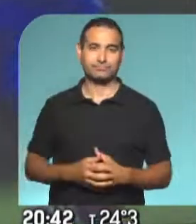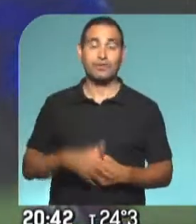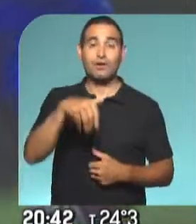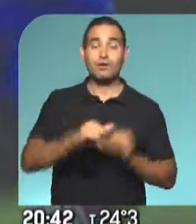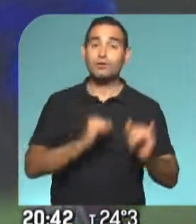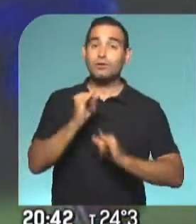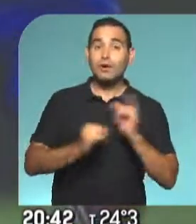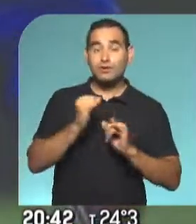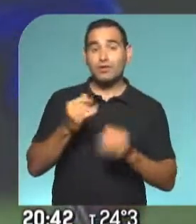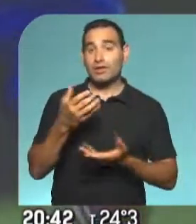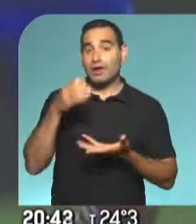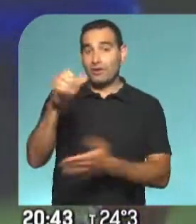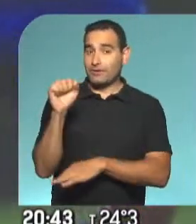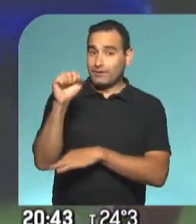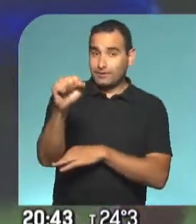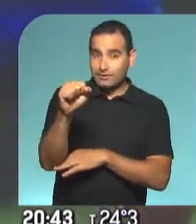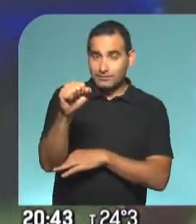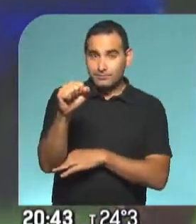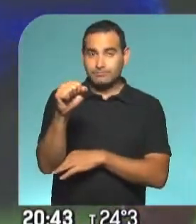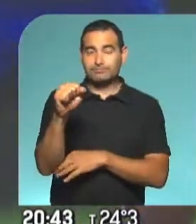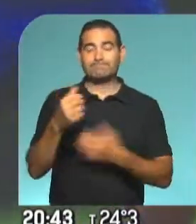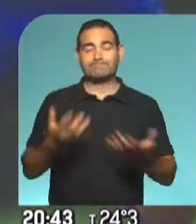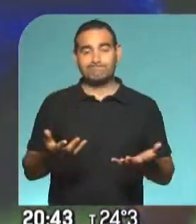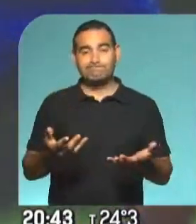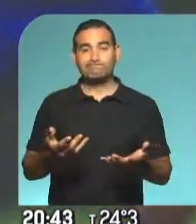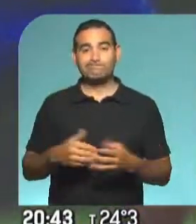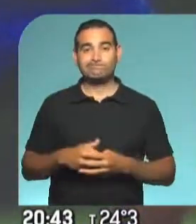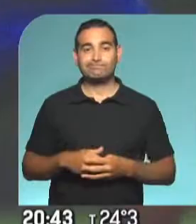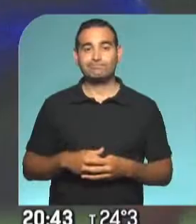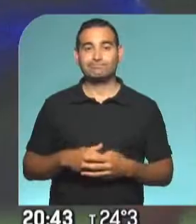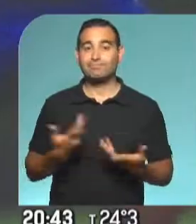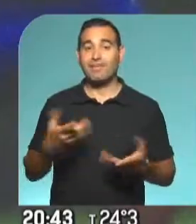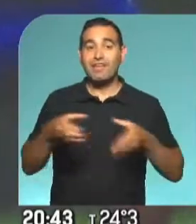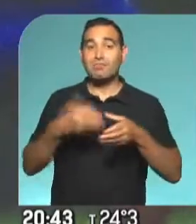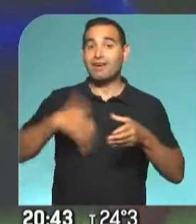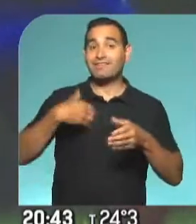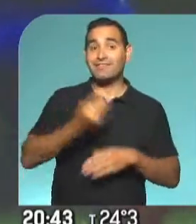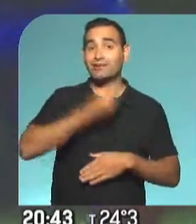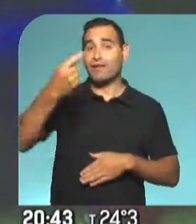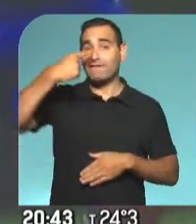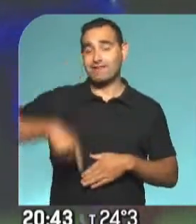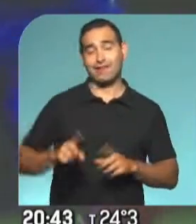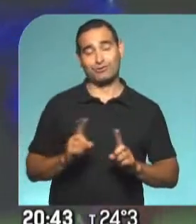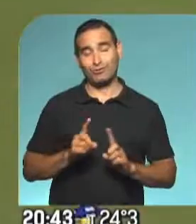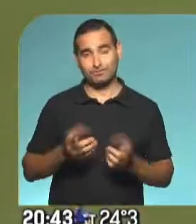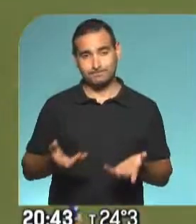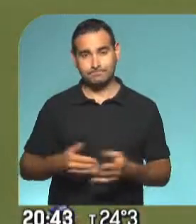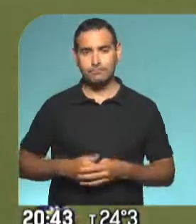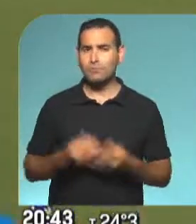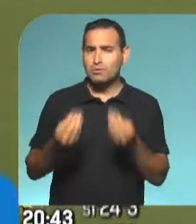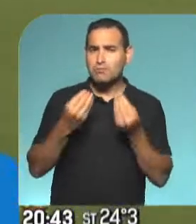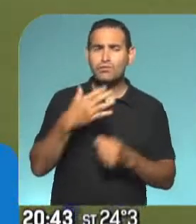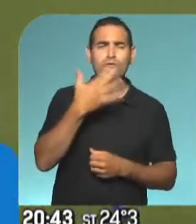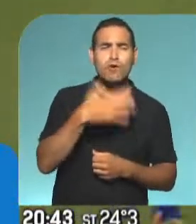Y ahora hablamos de Copa Libertadores de América y lamentablemente no tendremos equipos argentinos así en la final. ¿Qué pasó